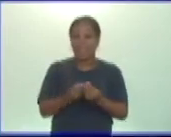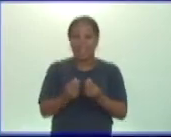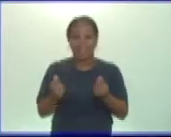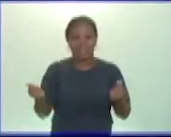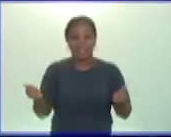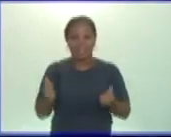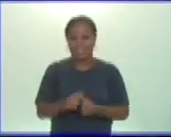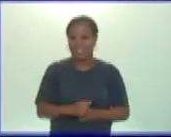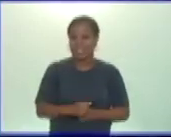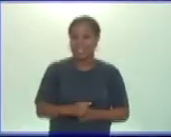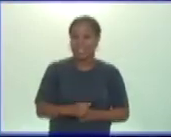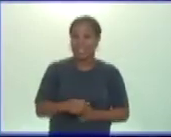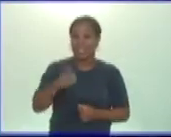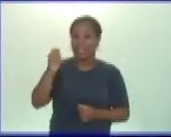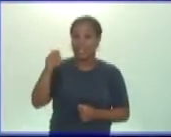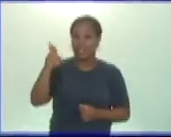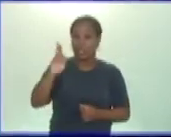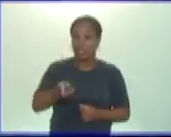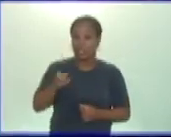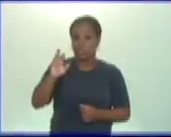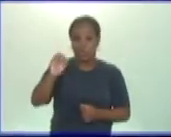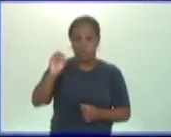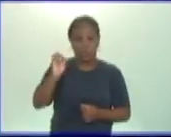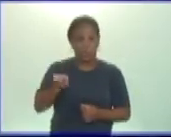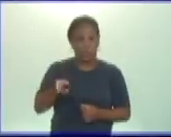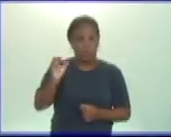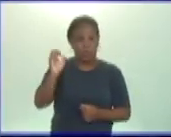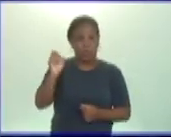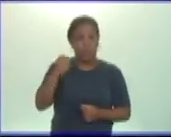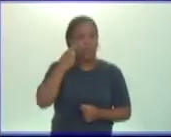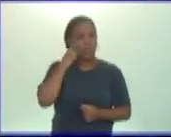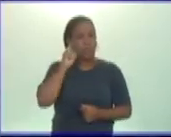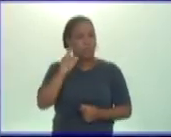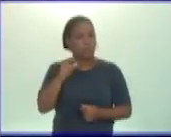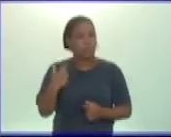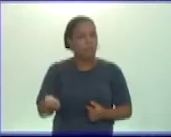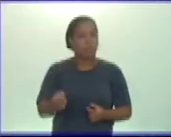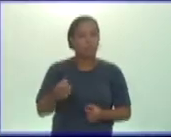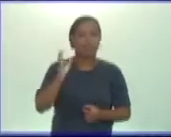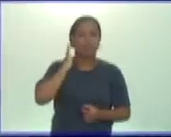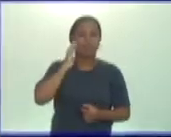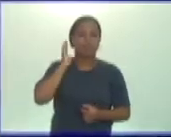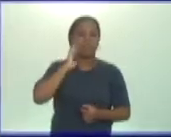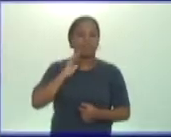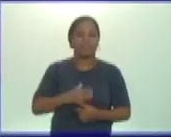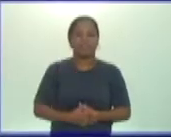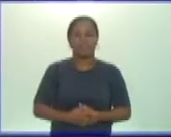la estratosfera, podemos notar los efectos de la contaminación.